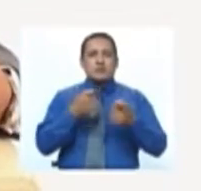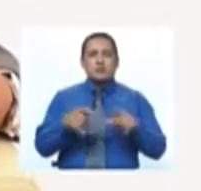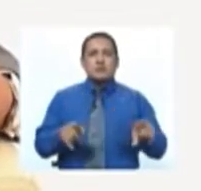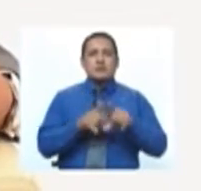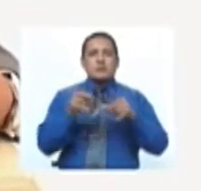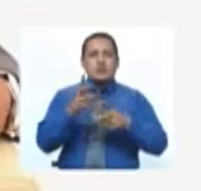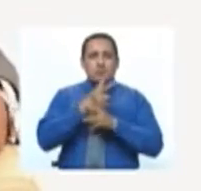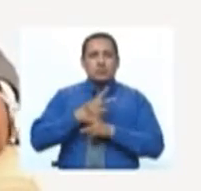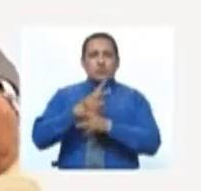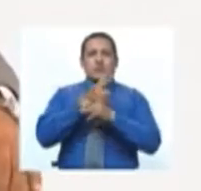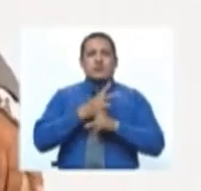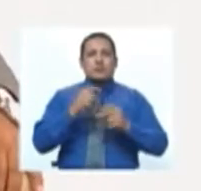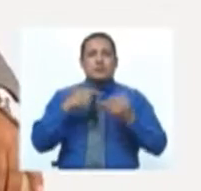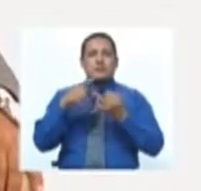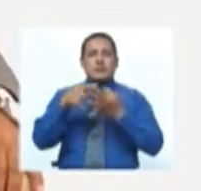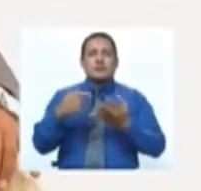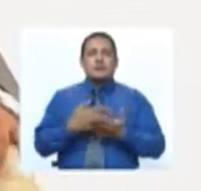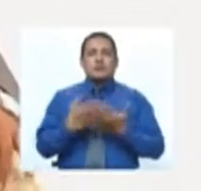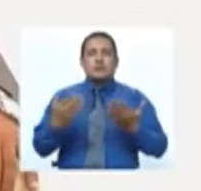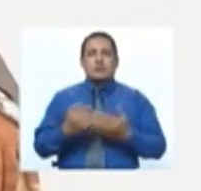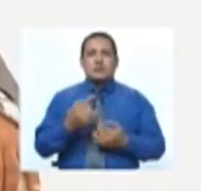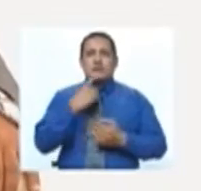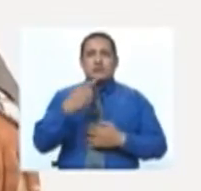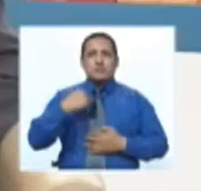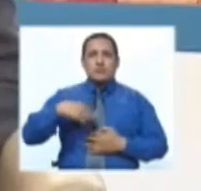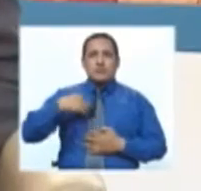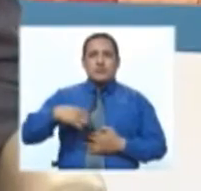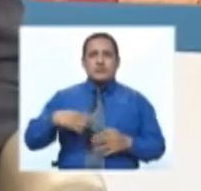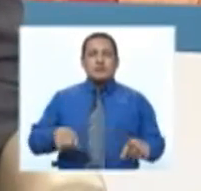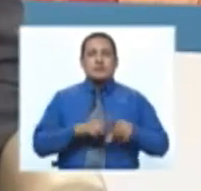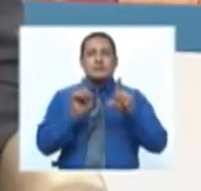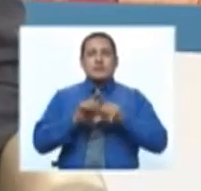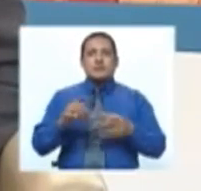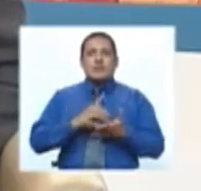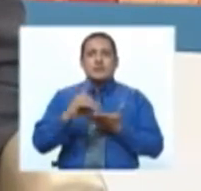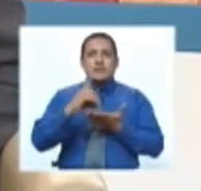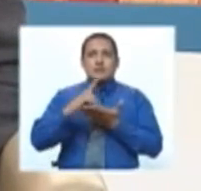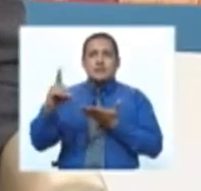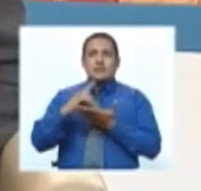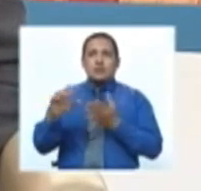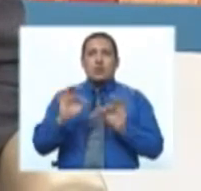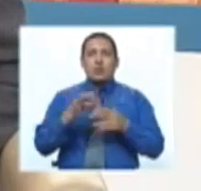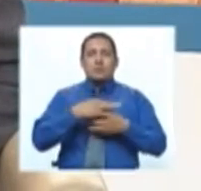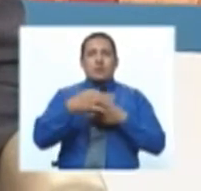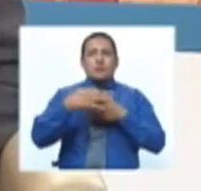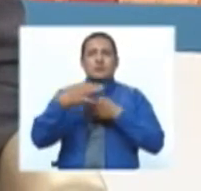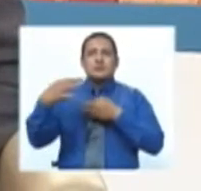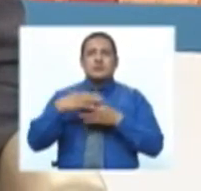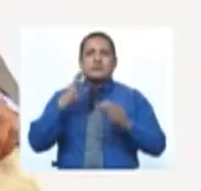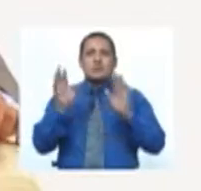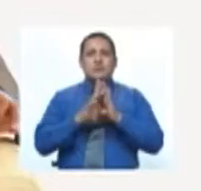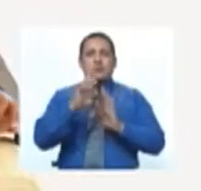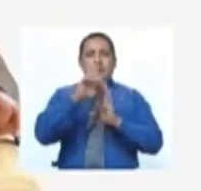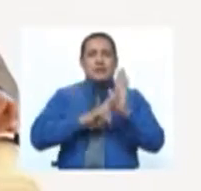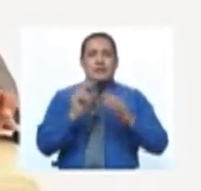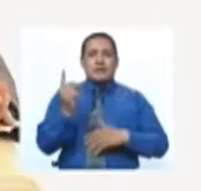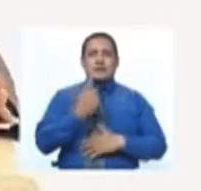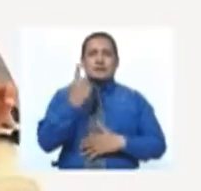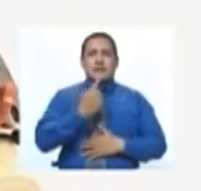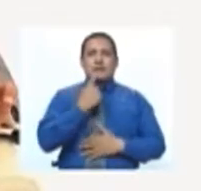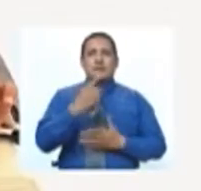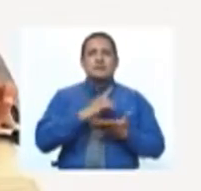y cautela de estos bienes. ¿Y son las municipalidades distritales o las provinciales? La regla general es que sean